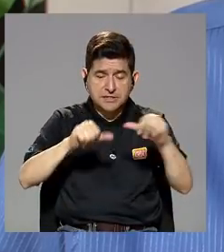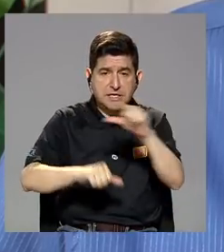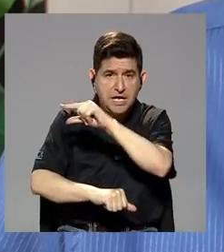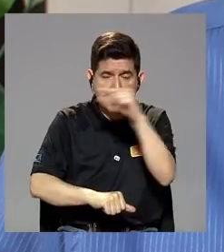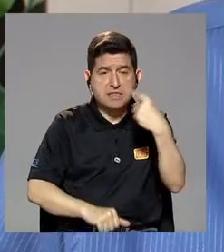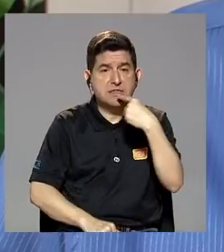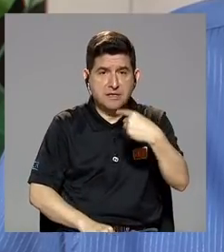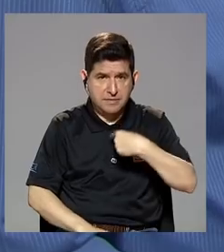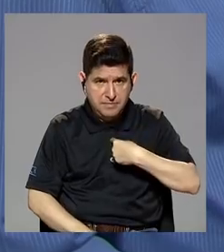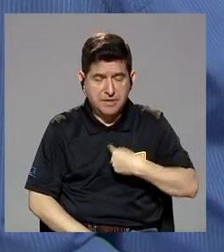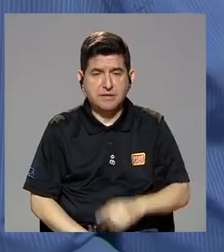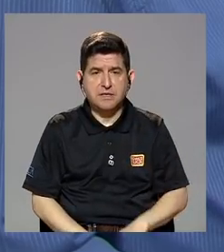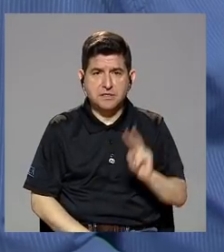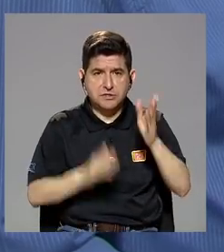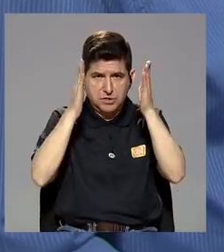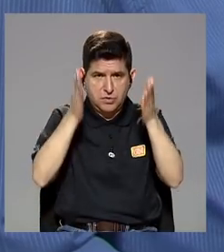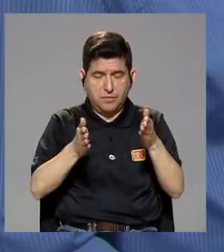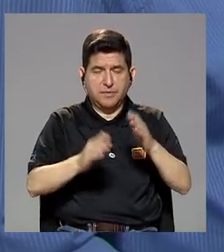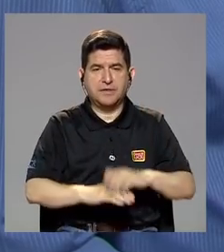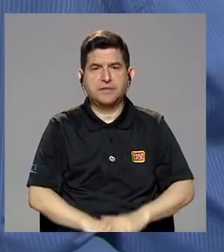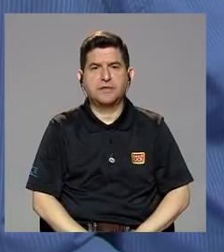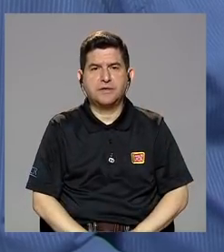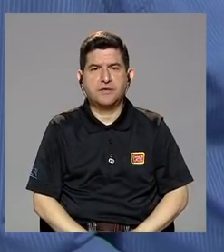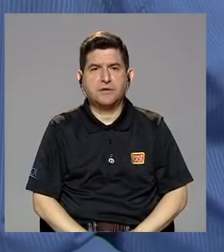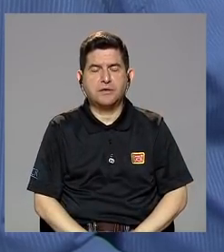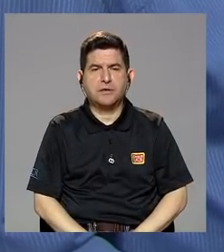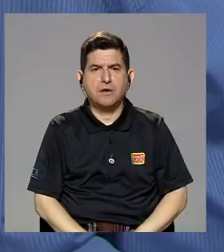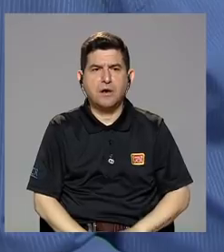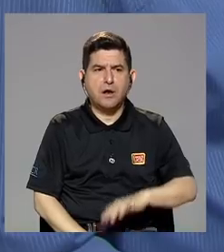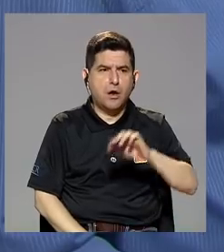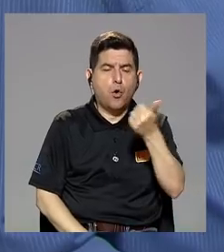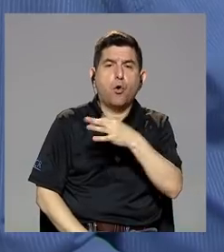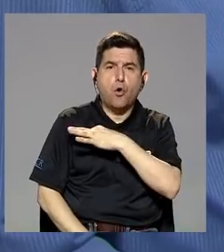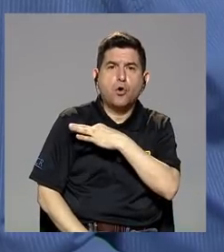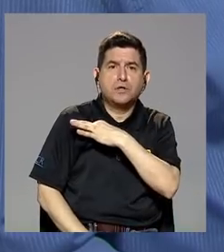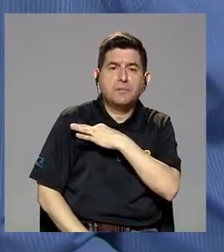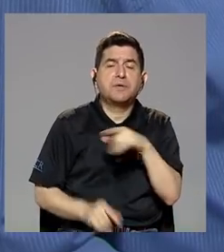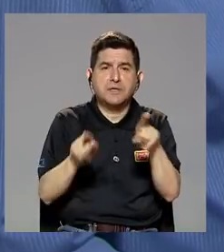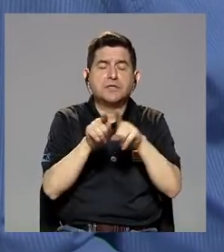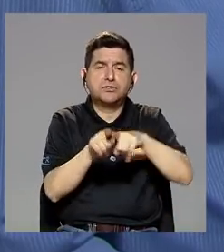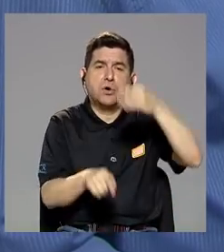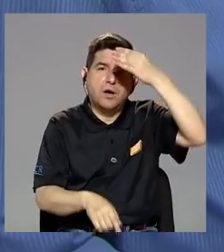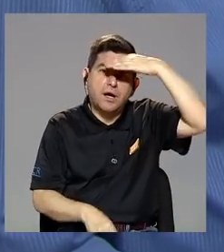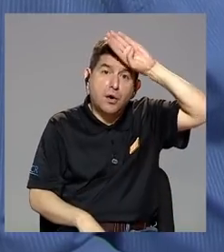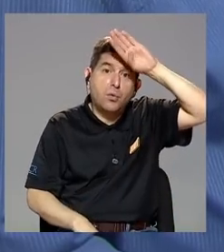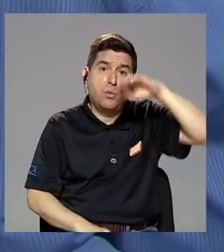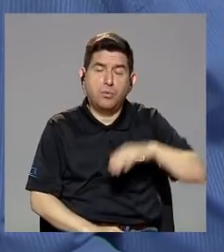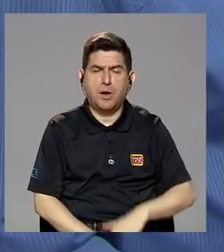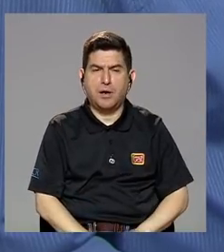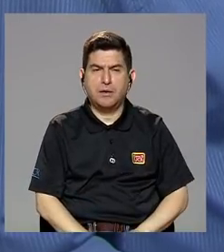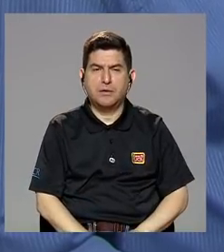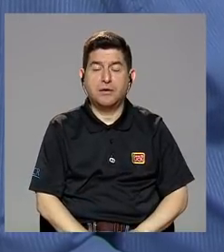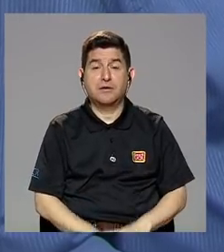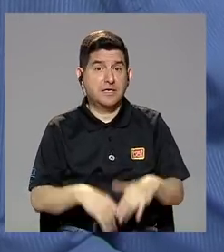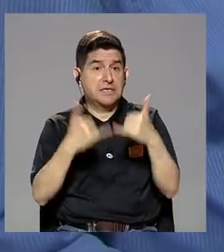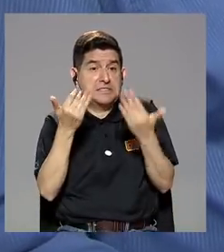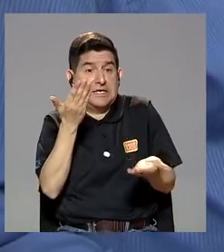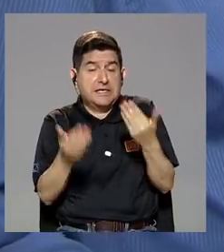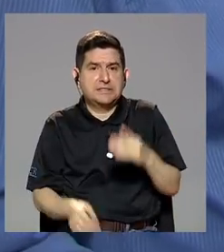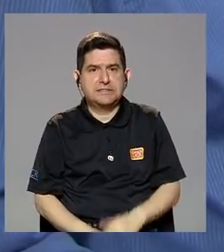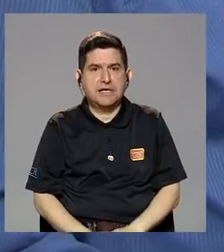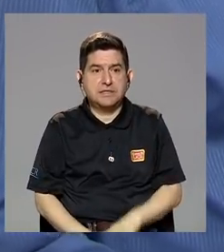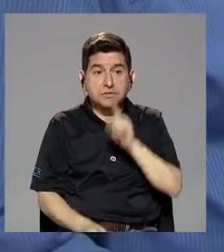me dice un compañero ahí me dice fíjate que hay 8 invitación para ir a cuba y claro esto era como